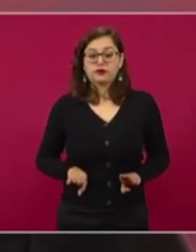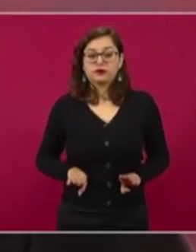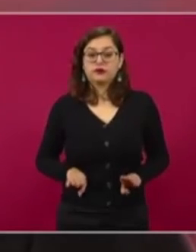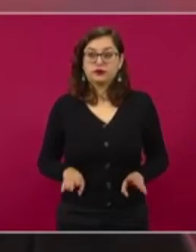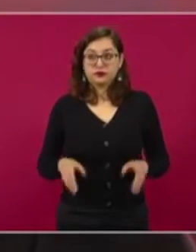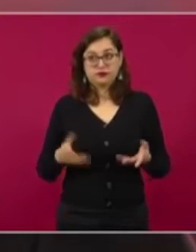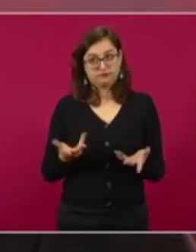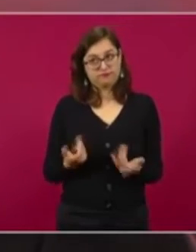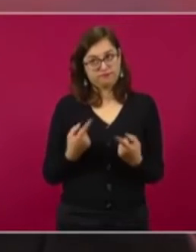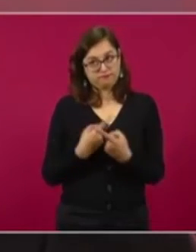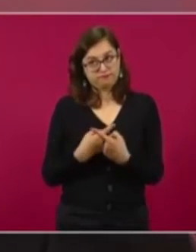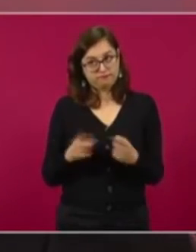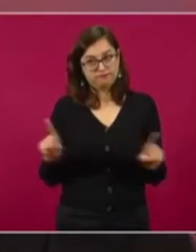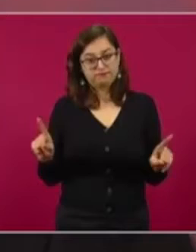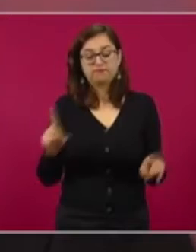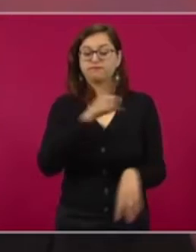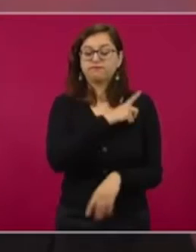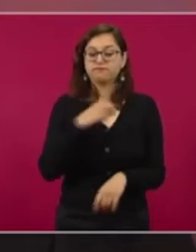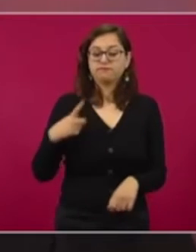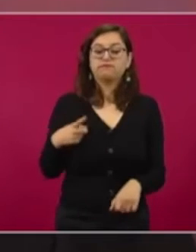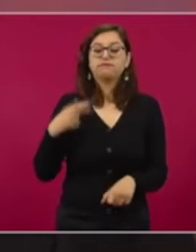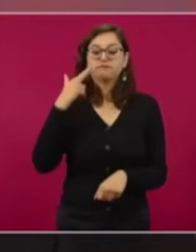con responsabilidad,